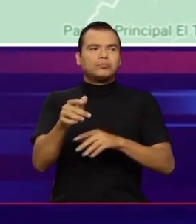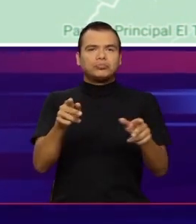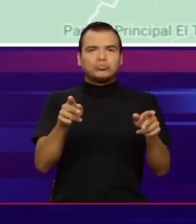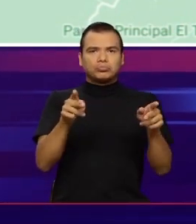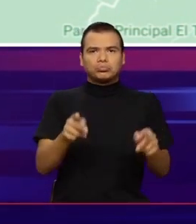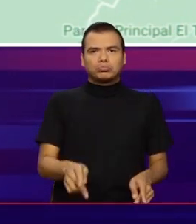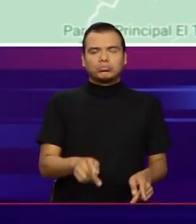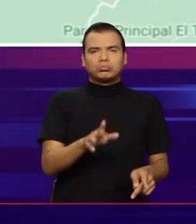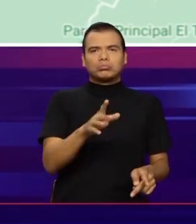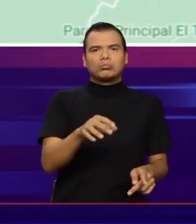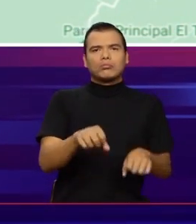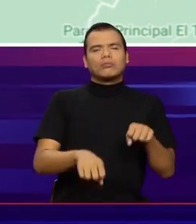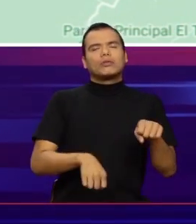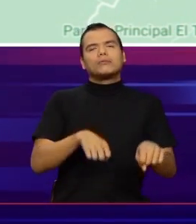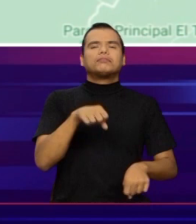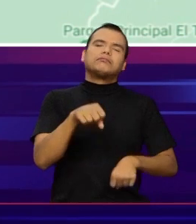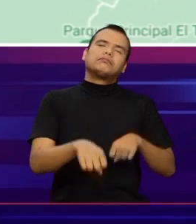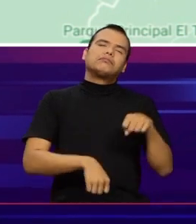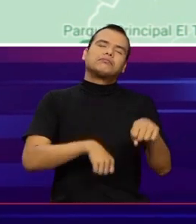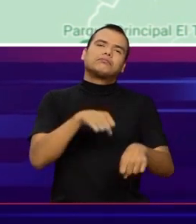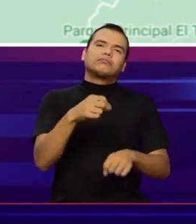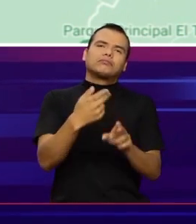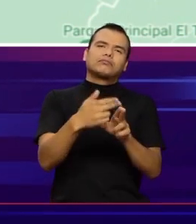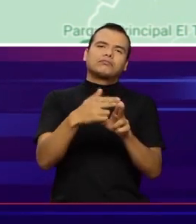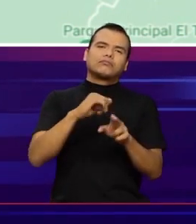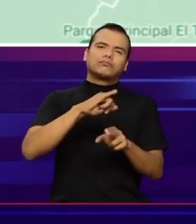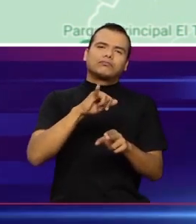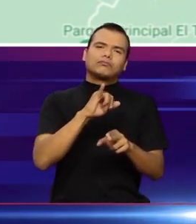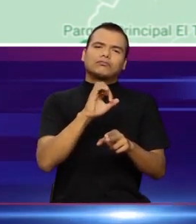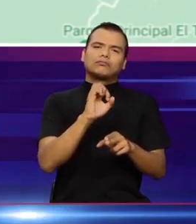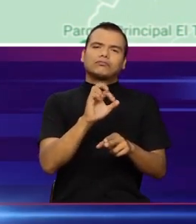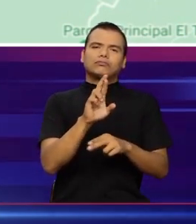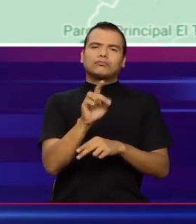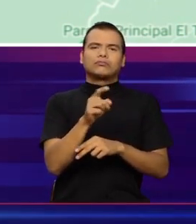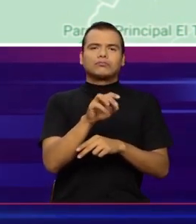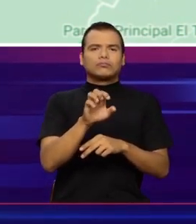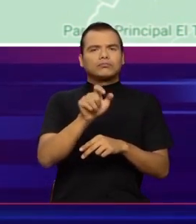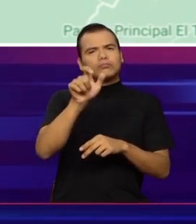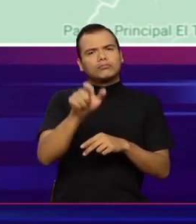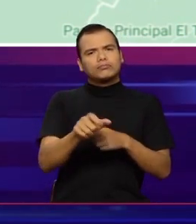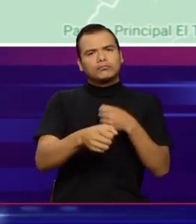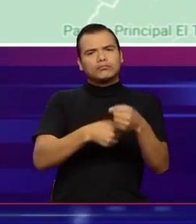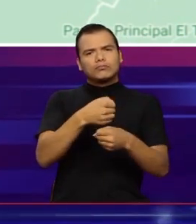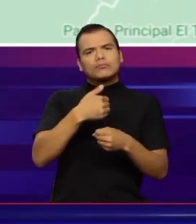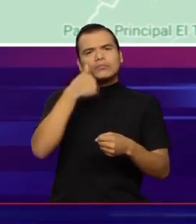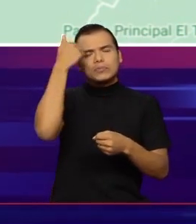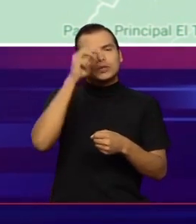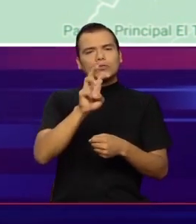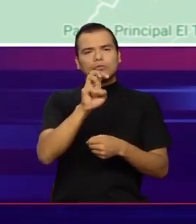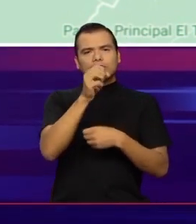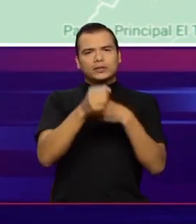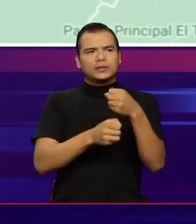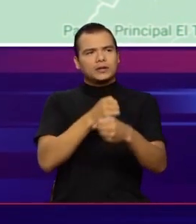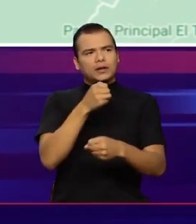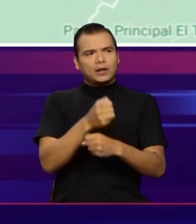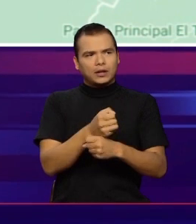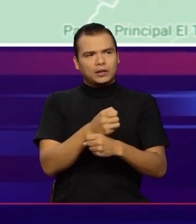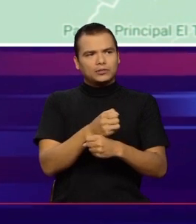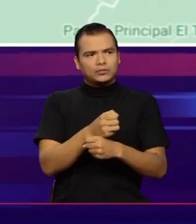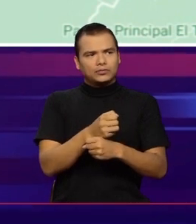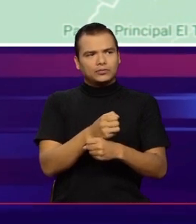vehículo tipo bicicleta identificado como Jorge Gamboa persona adulta mayor de 80 años choca contra este